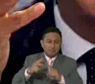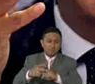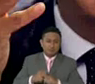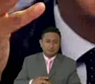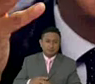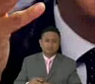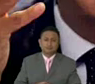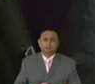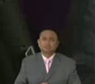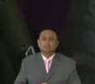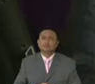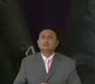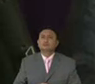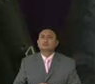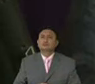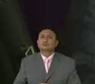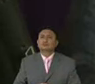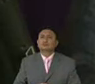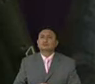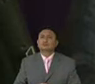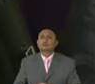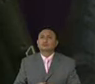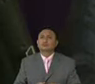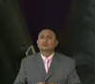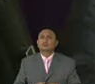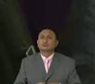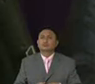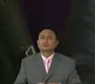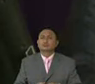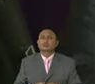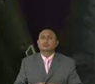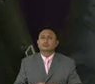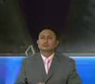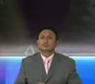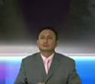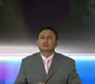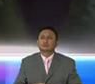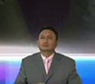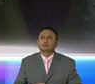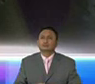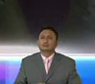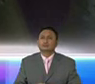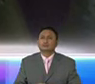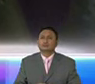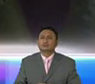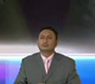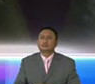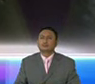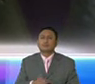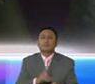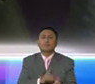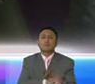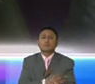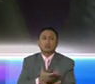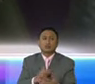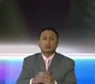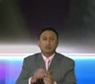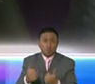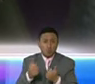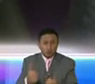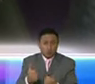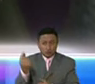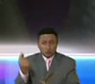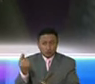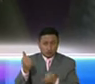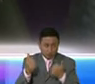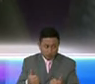del Pacífico. Una de las formas más efectivas de saber si es que el proyecto va a ser rentable, lo pongamos a